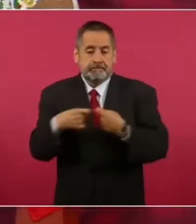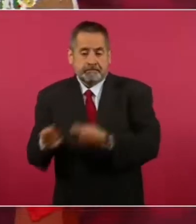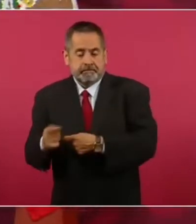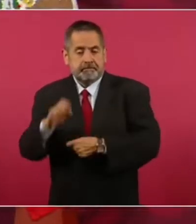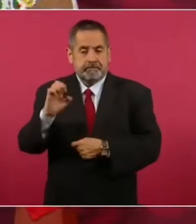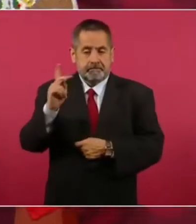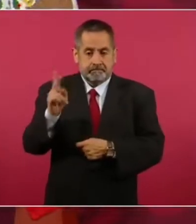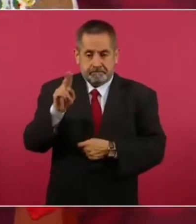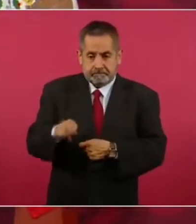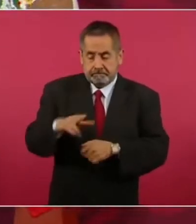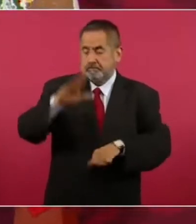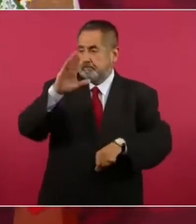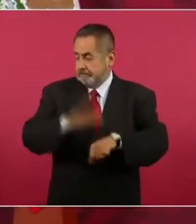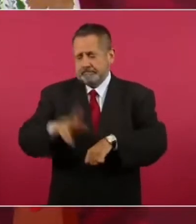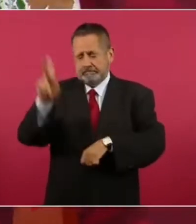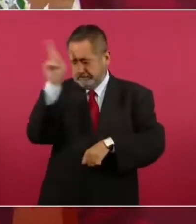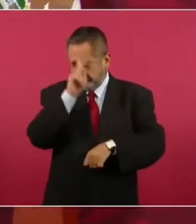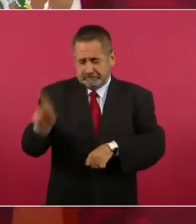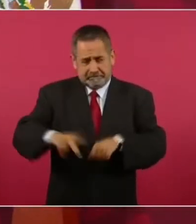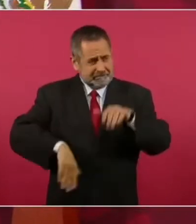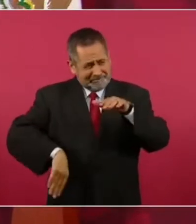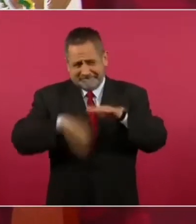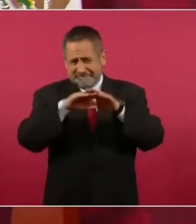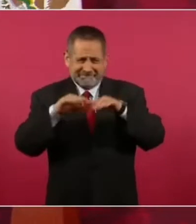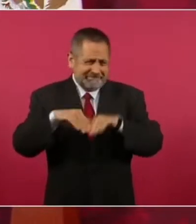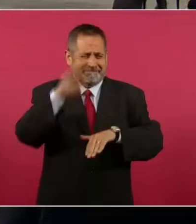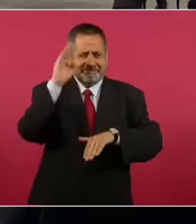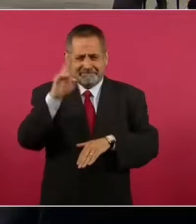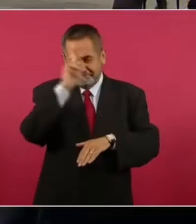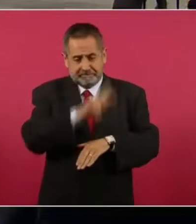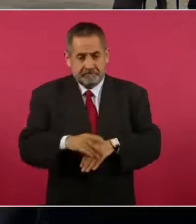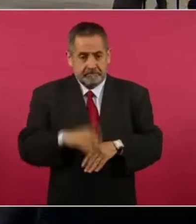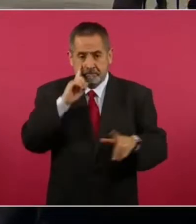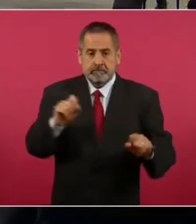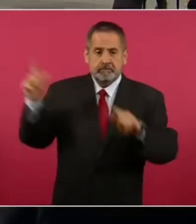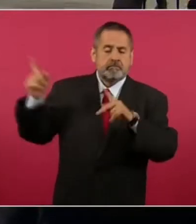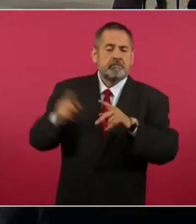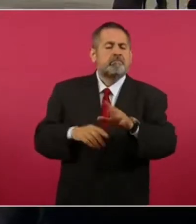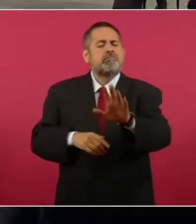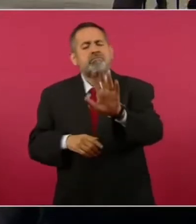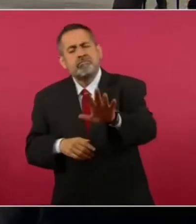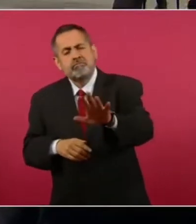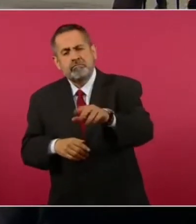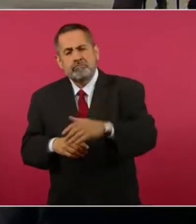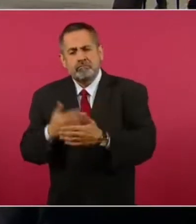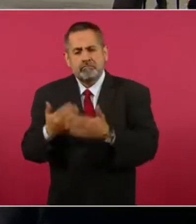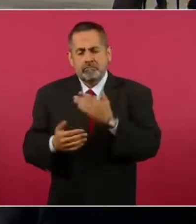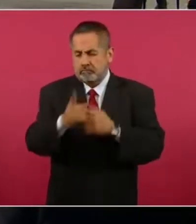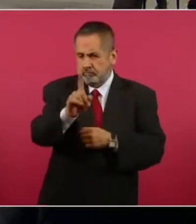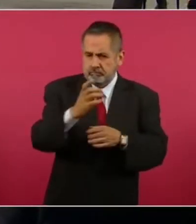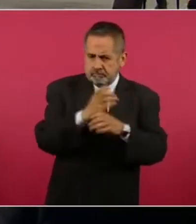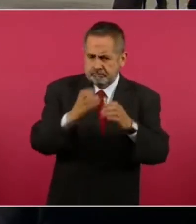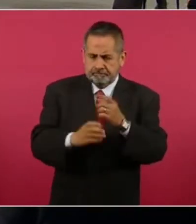¿Por qué no pones la gráfica? Porque es muy representativa. Presidente, pero lo que la ponen… Esa es una